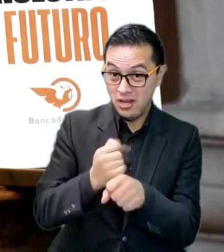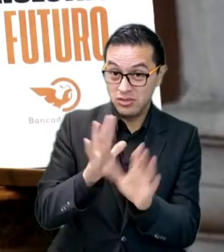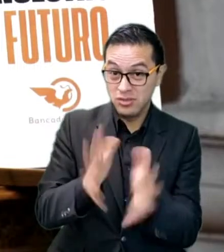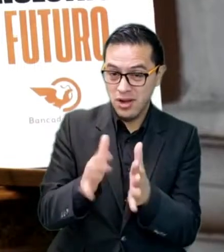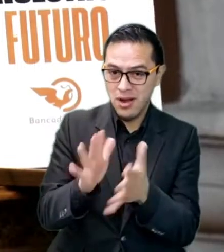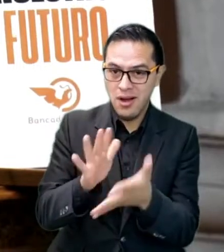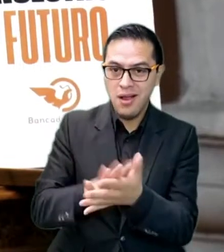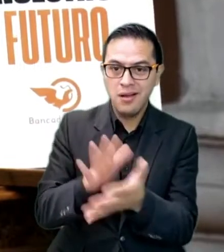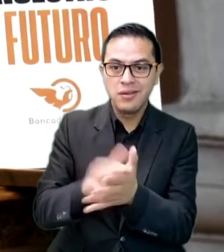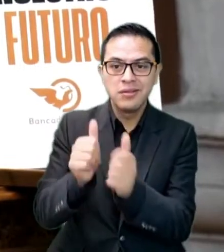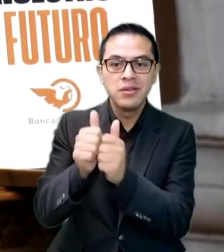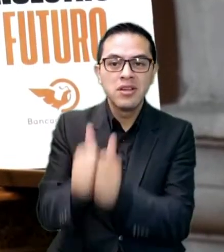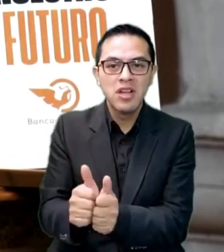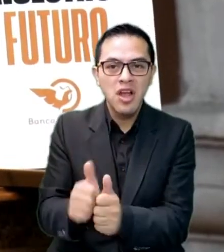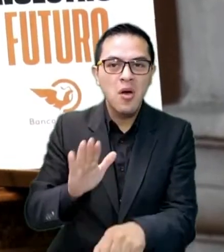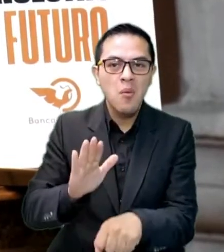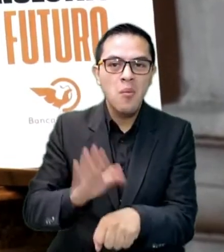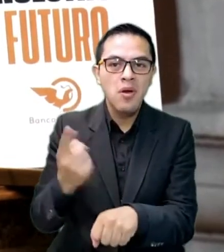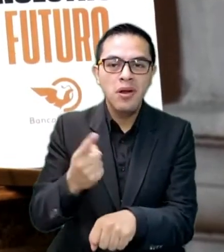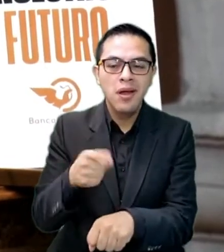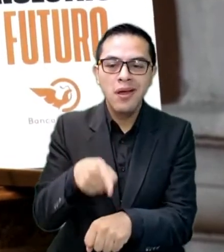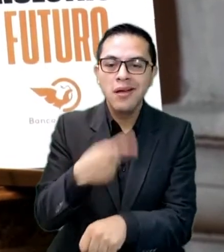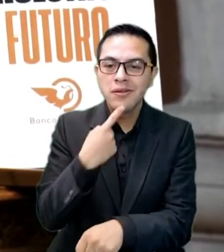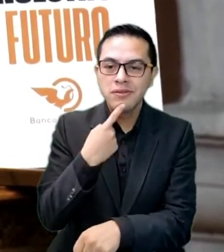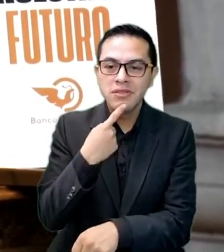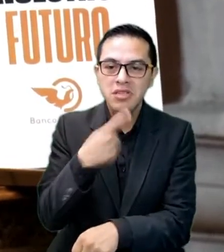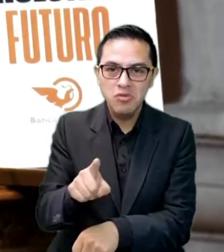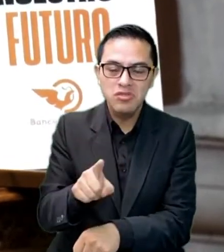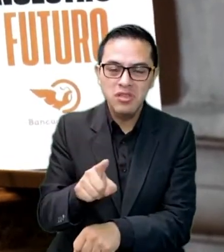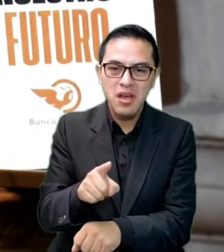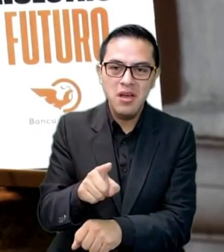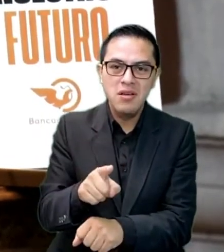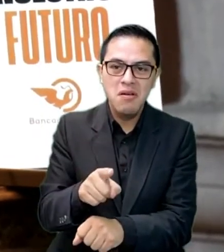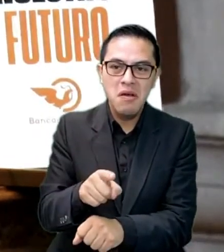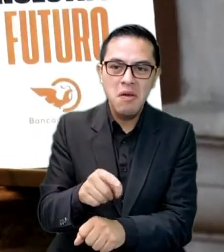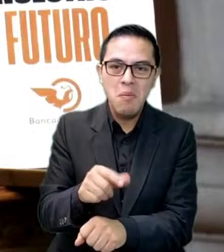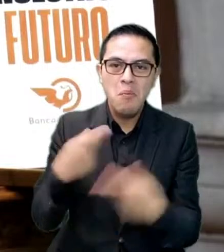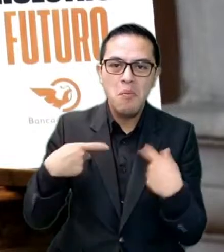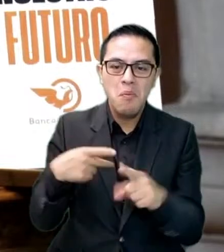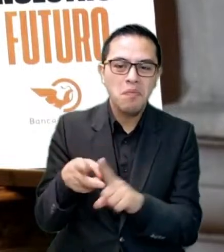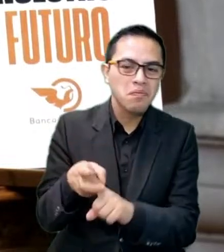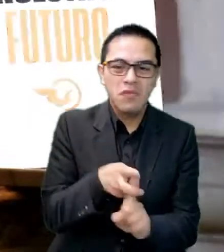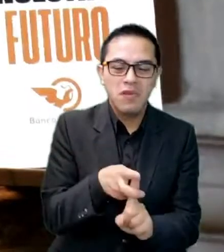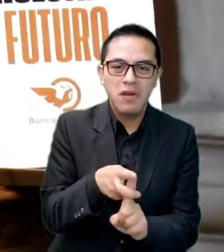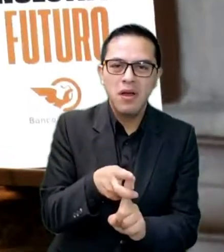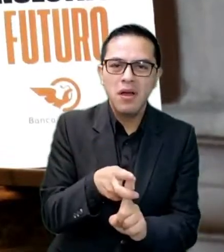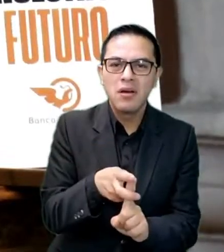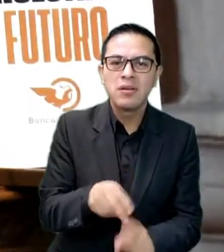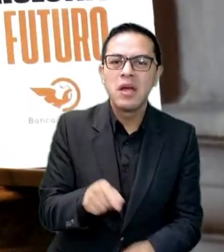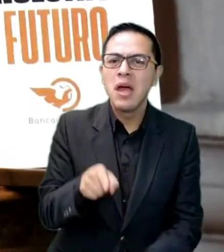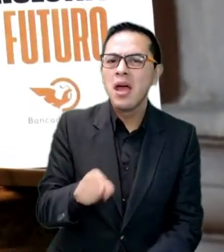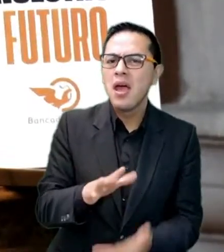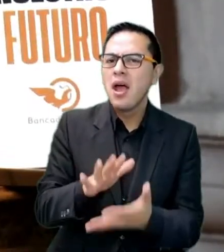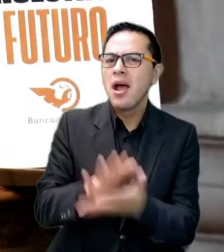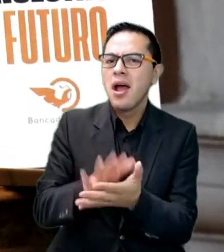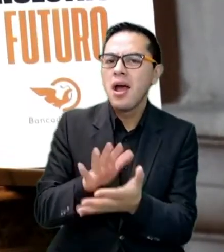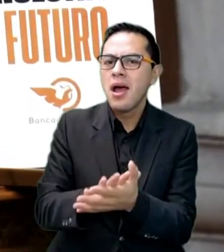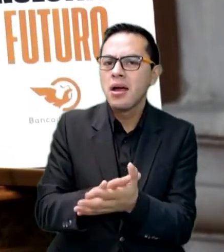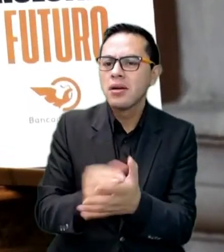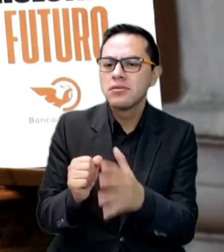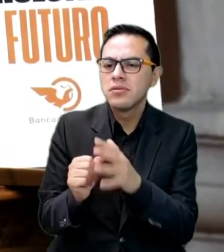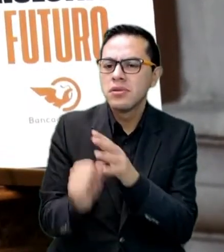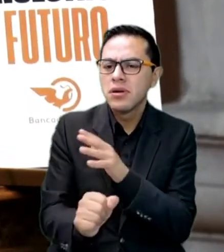el delito de secuestro y terminó, ¿saben por qué en prisión? Porque mantenía una relación